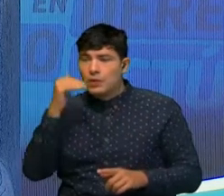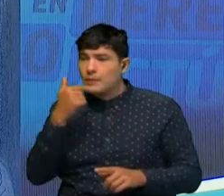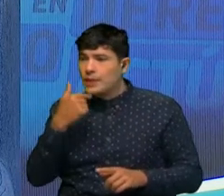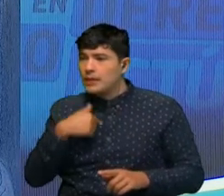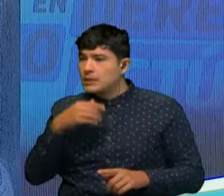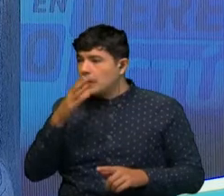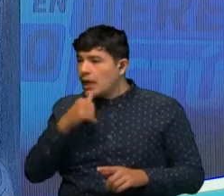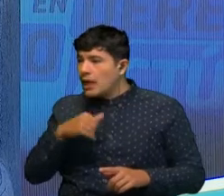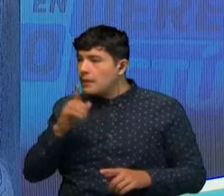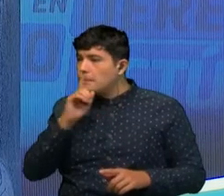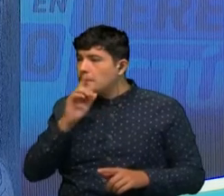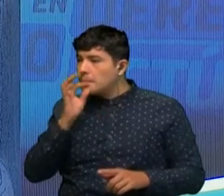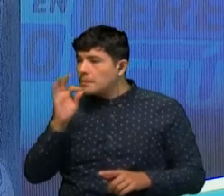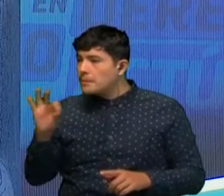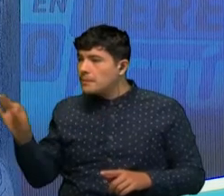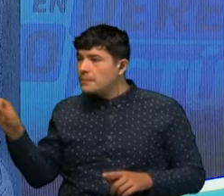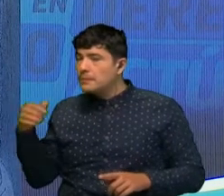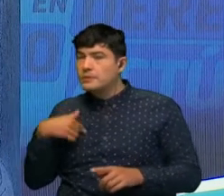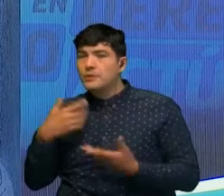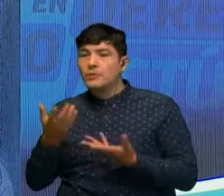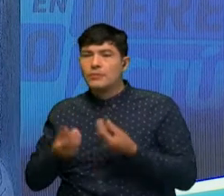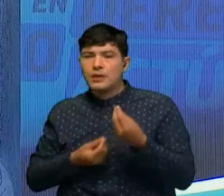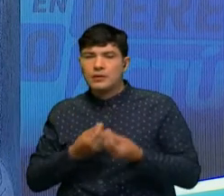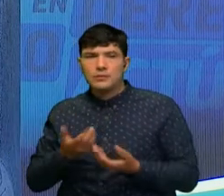coca ya, no me dijo nada, ¿hay qué?